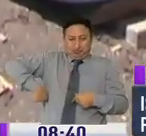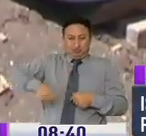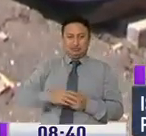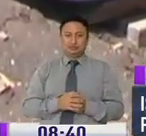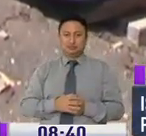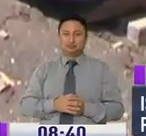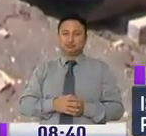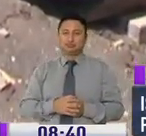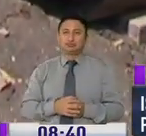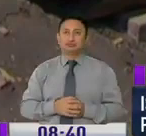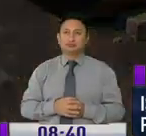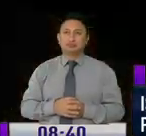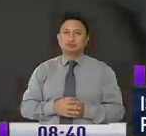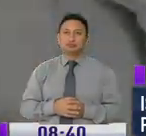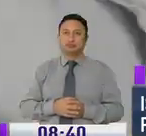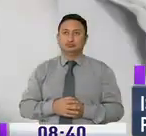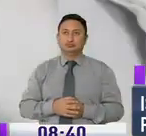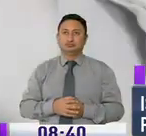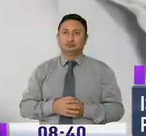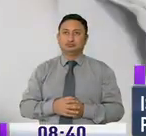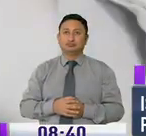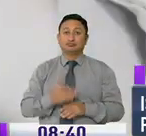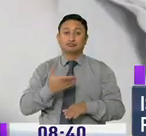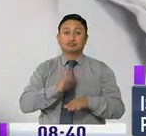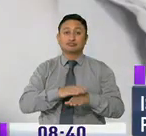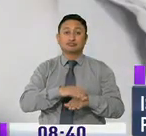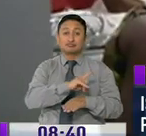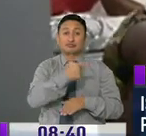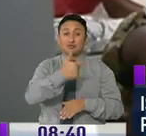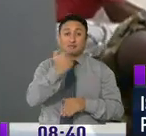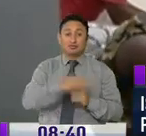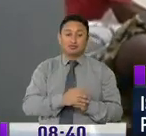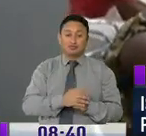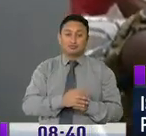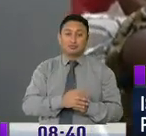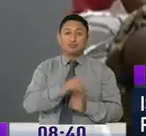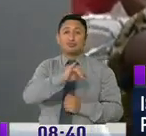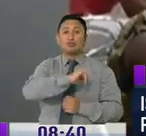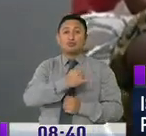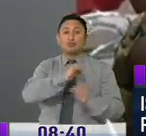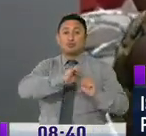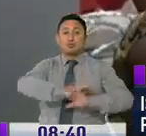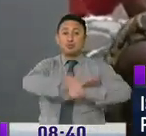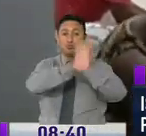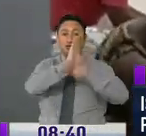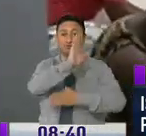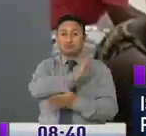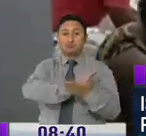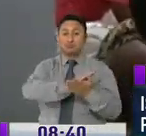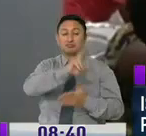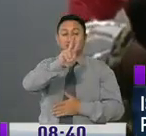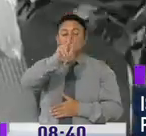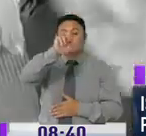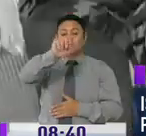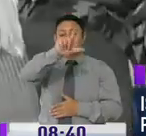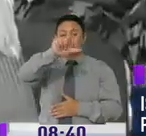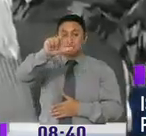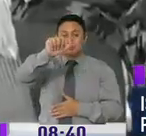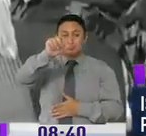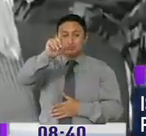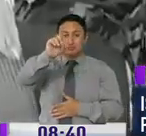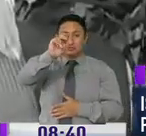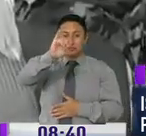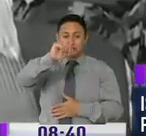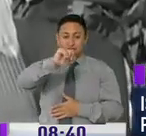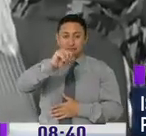casi perforado todo por dentro. Producto de esta situación, la mañana de este jueves en la cooperativa Valladolid, familiares